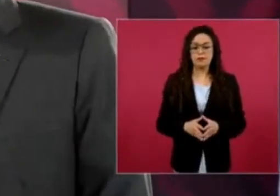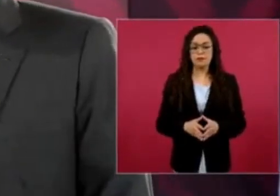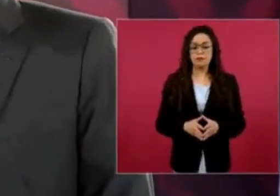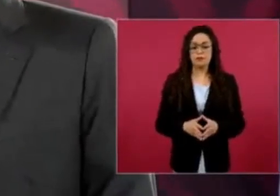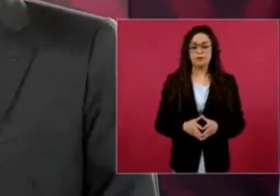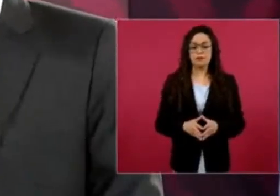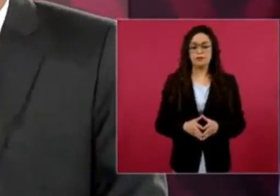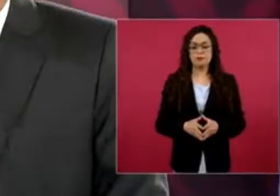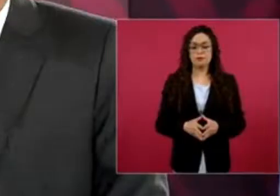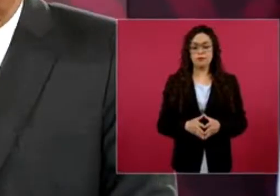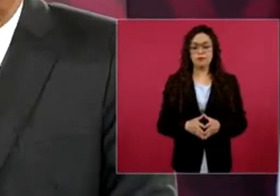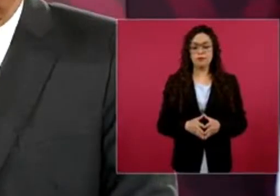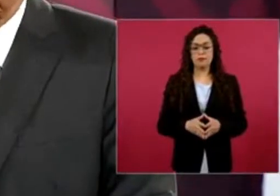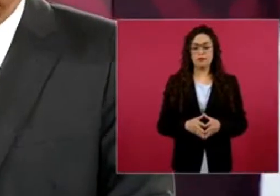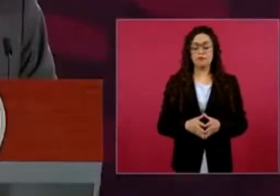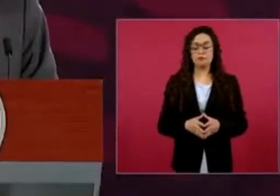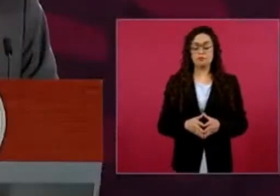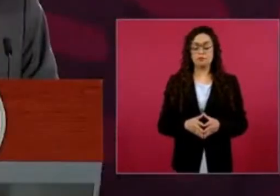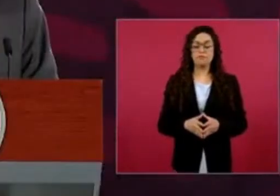Porque antes